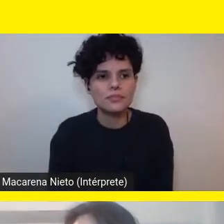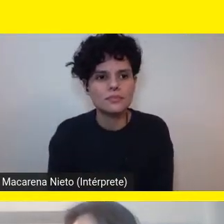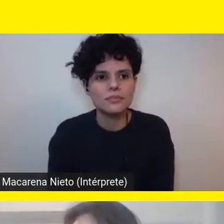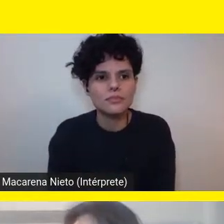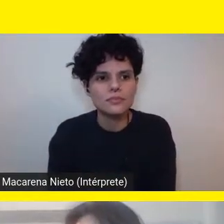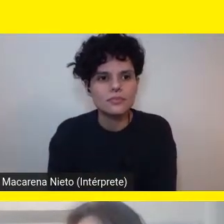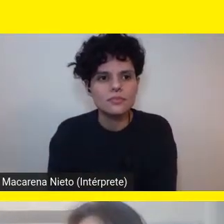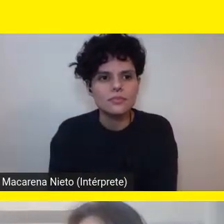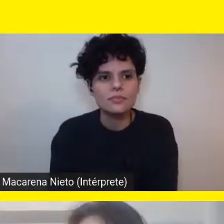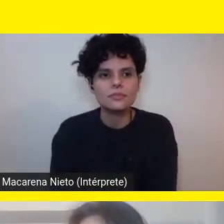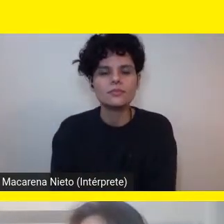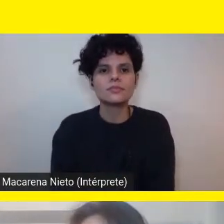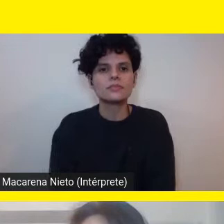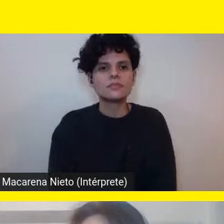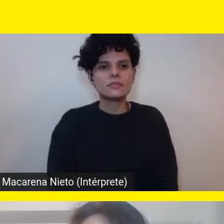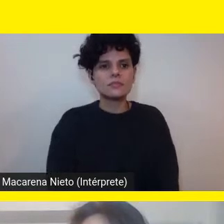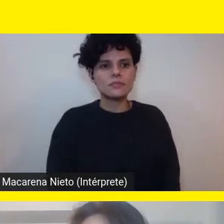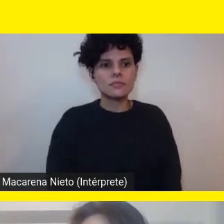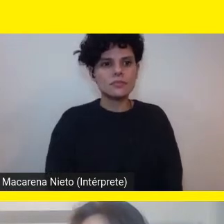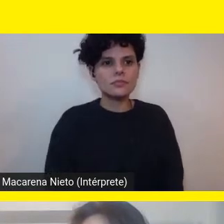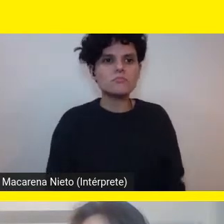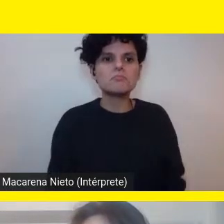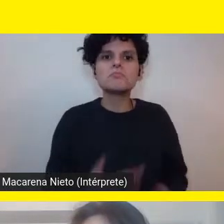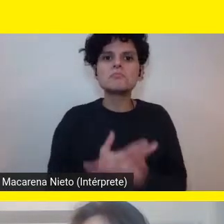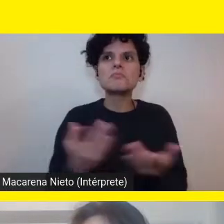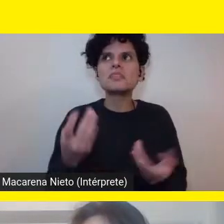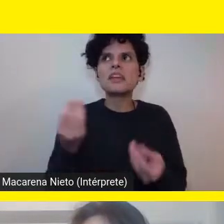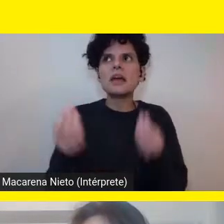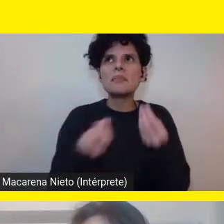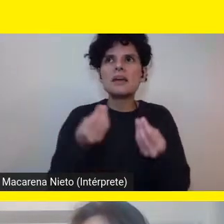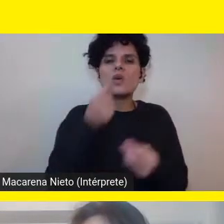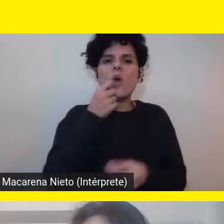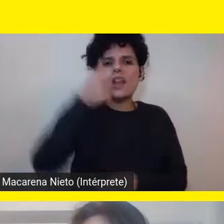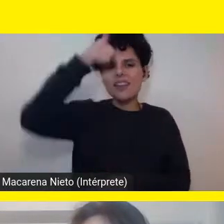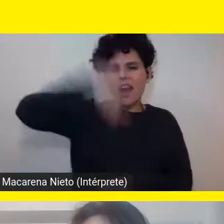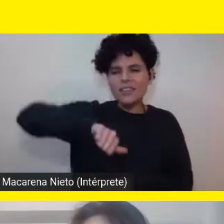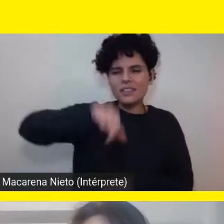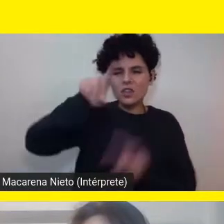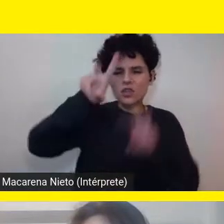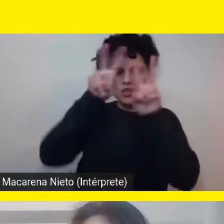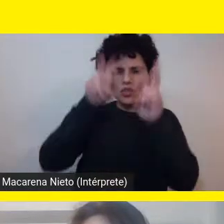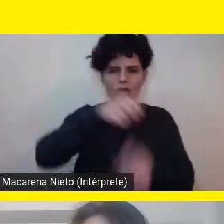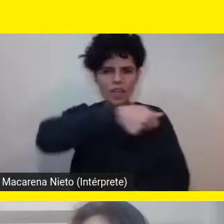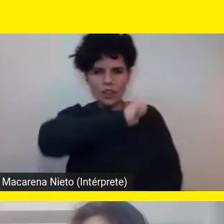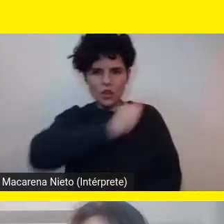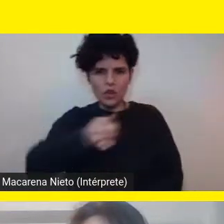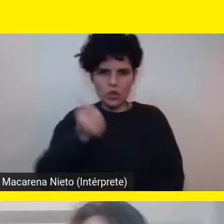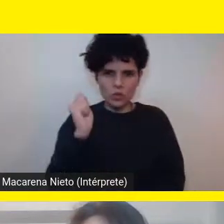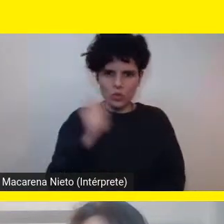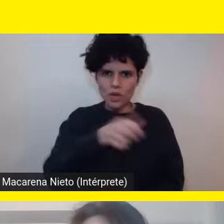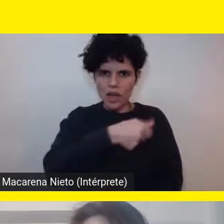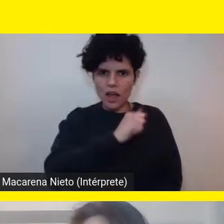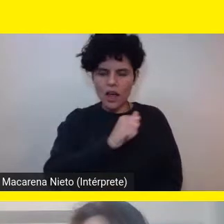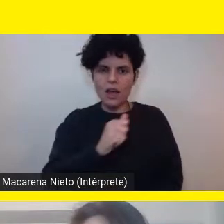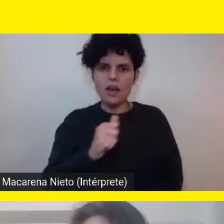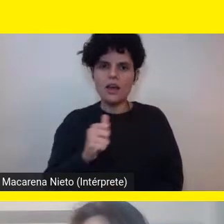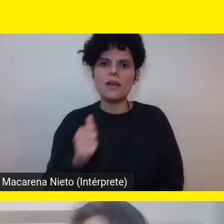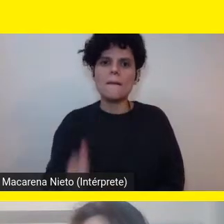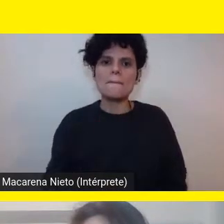¿Qué opinan de las bajas penas de tortura en relación a los crímenes de dictadura